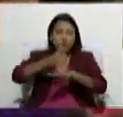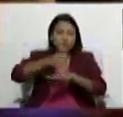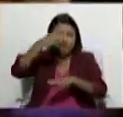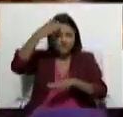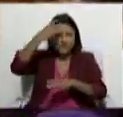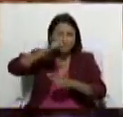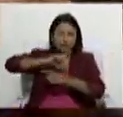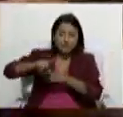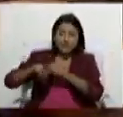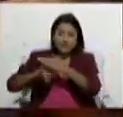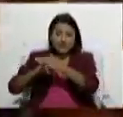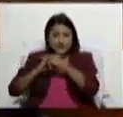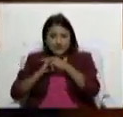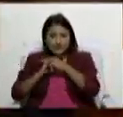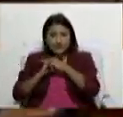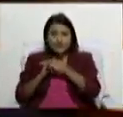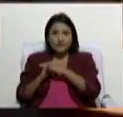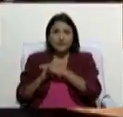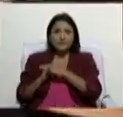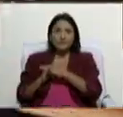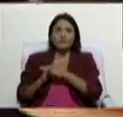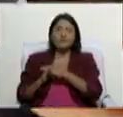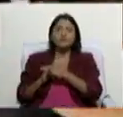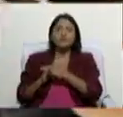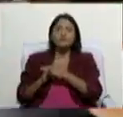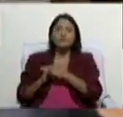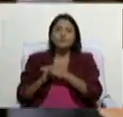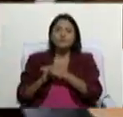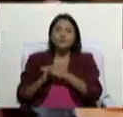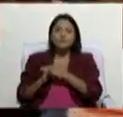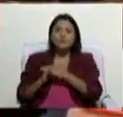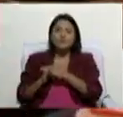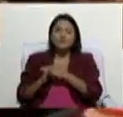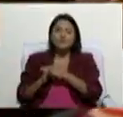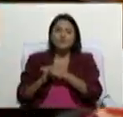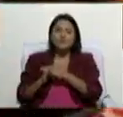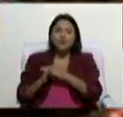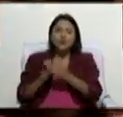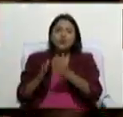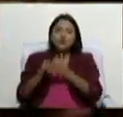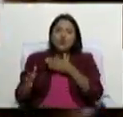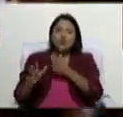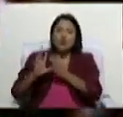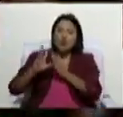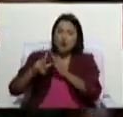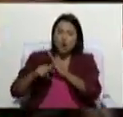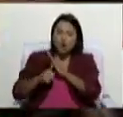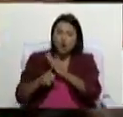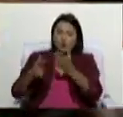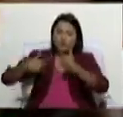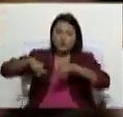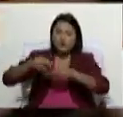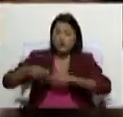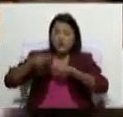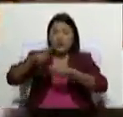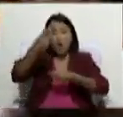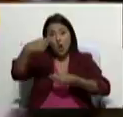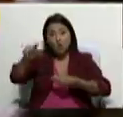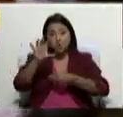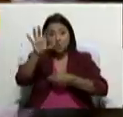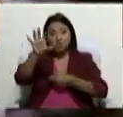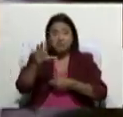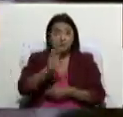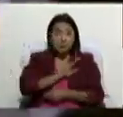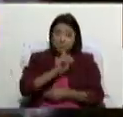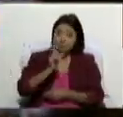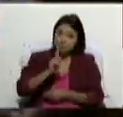del Imperio Británico, que tuvo una claridad sobre el robo de territorios y entregarlos a quien no le pertenece.